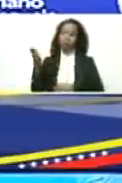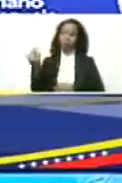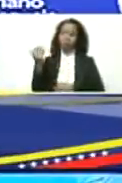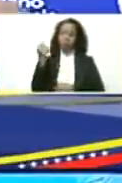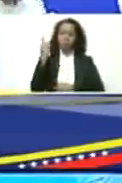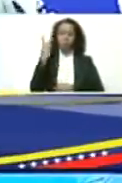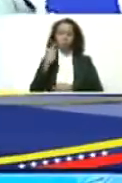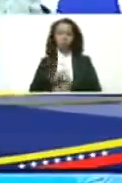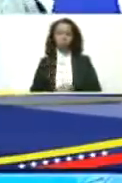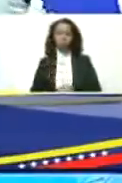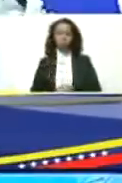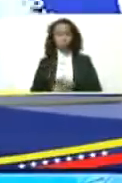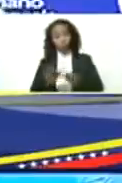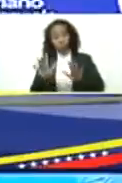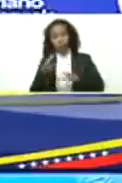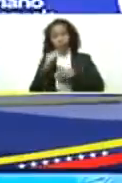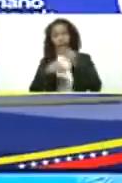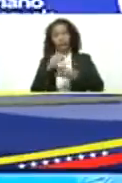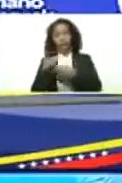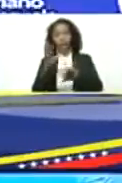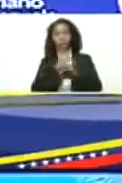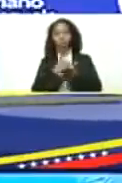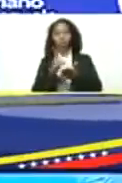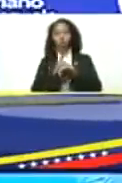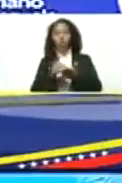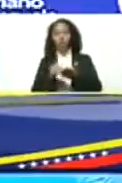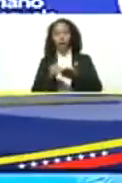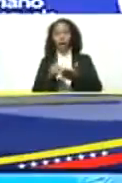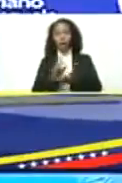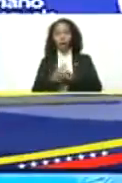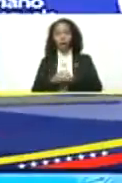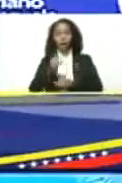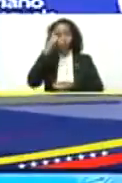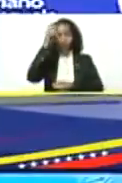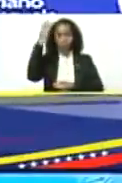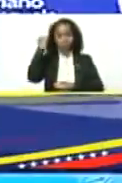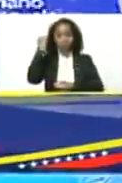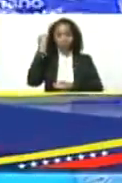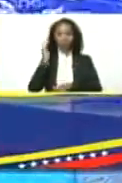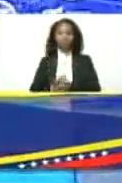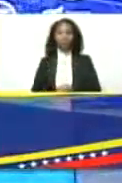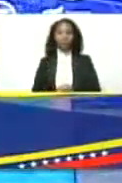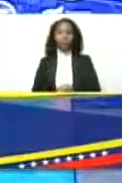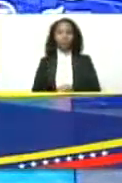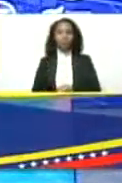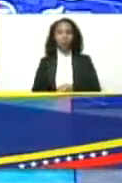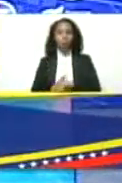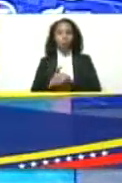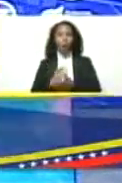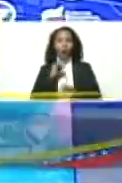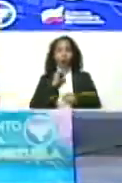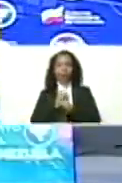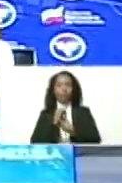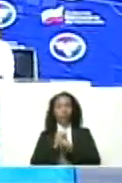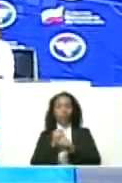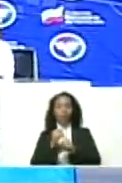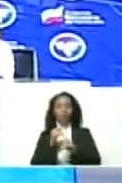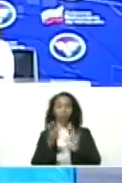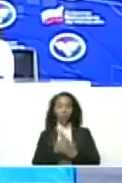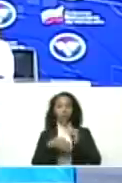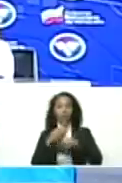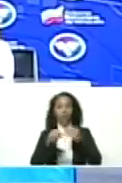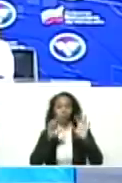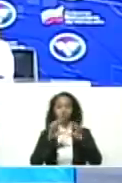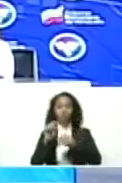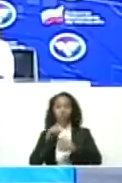dos. Inclusive hicieron un documental, Freddy Ñañez, Alfred Nazaret, un documental que hicieron por los 80